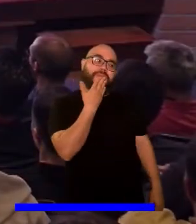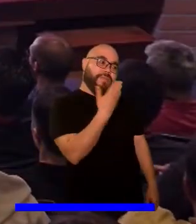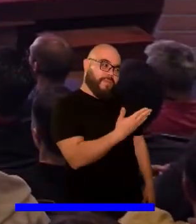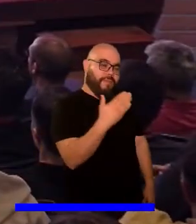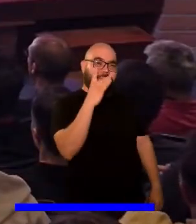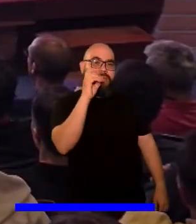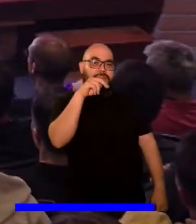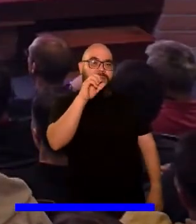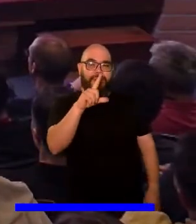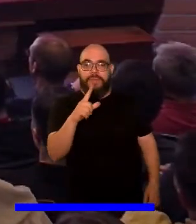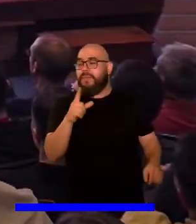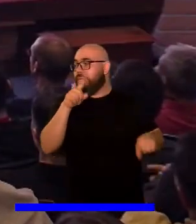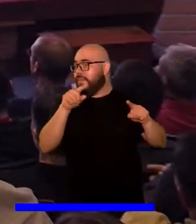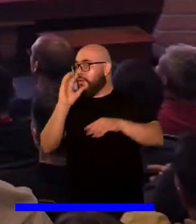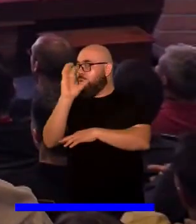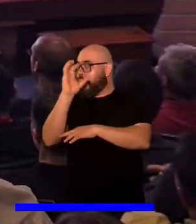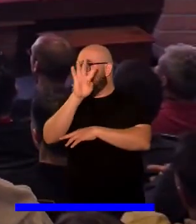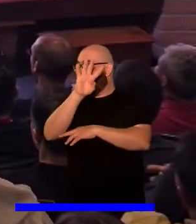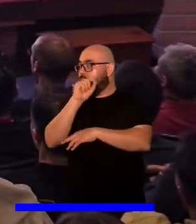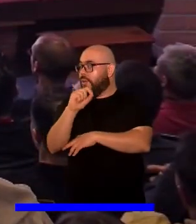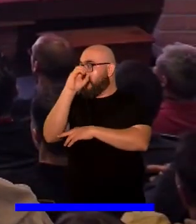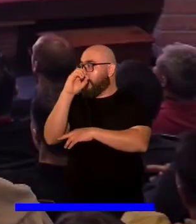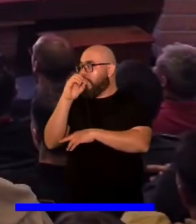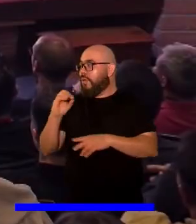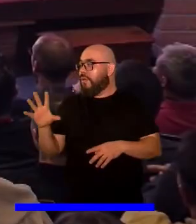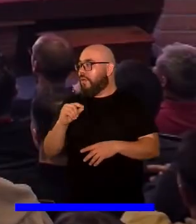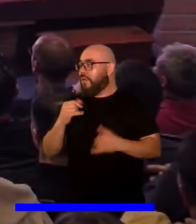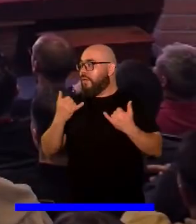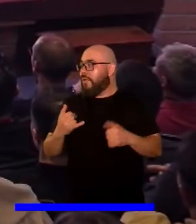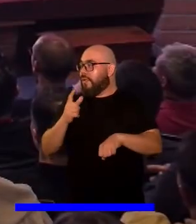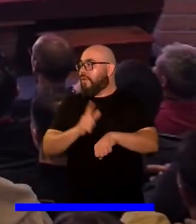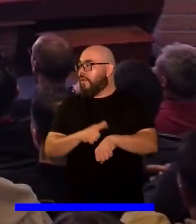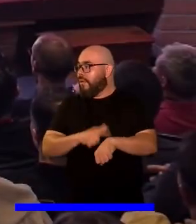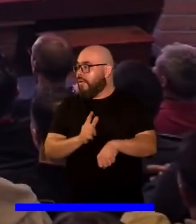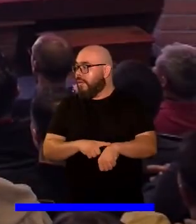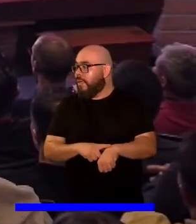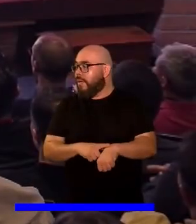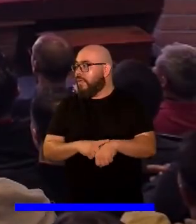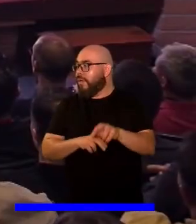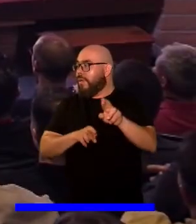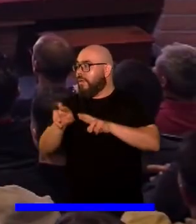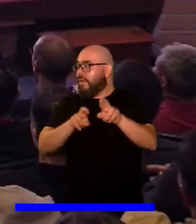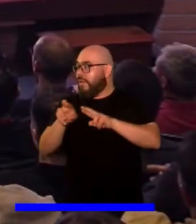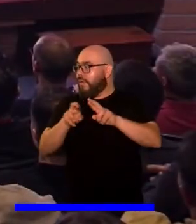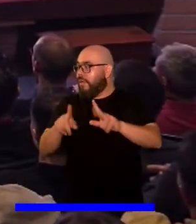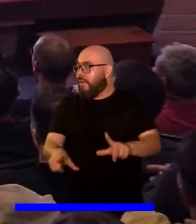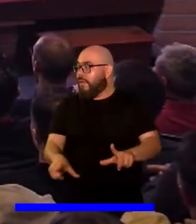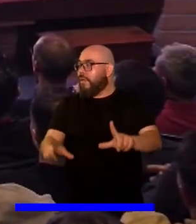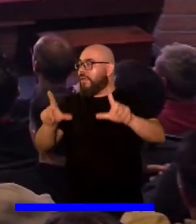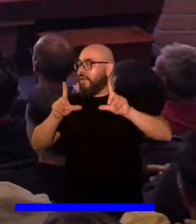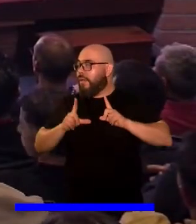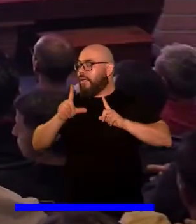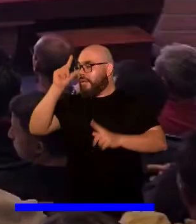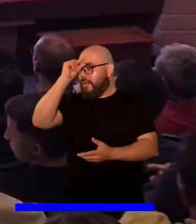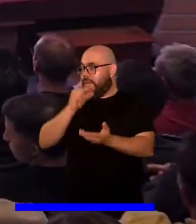este espacio. Y como Colombia 4.0 piensa en todo, en este momento vamos a hacer una rifa de un diplomado en IA